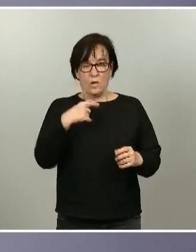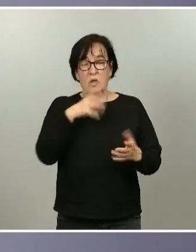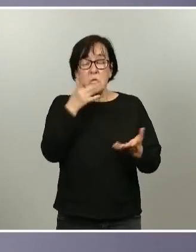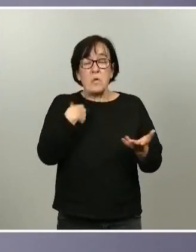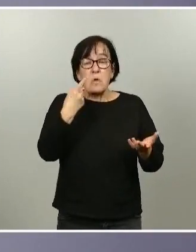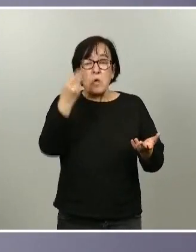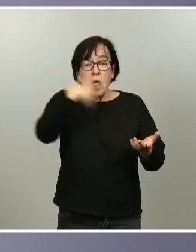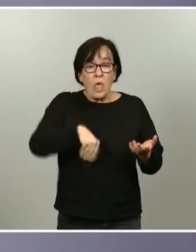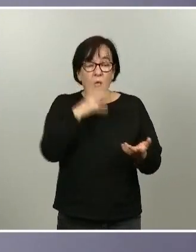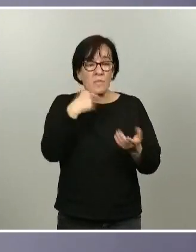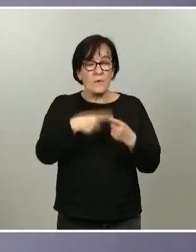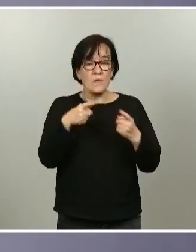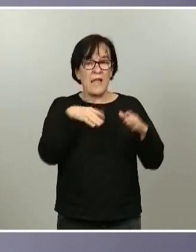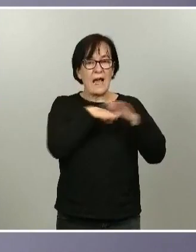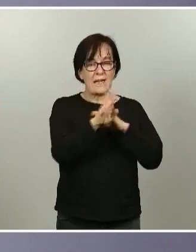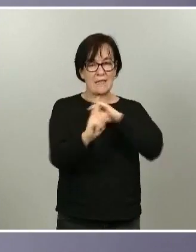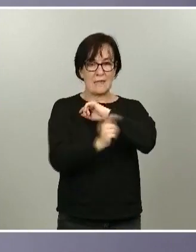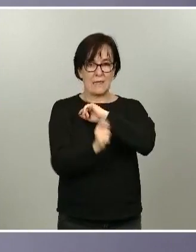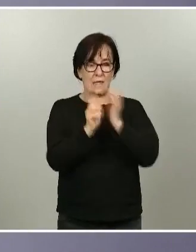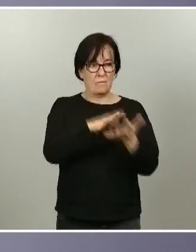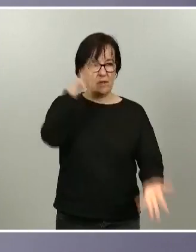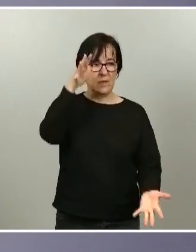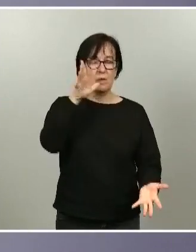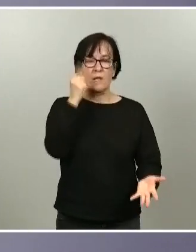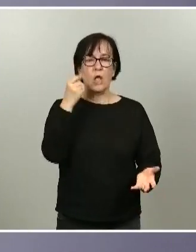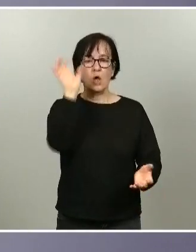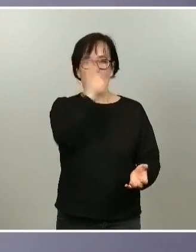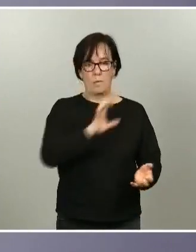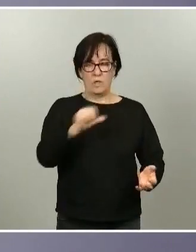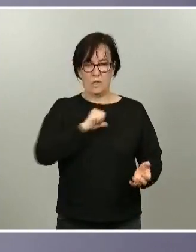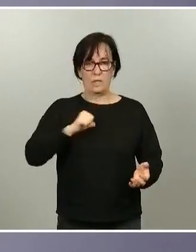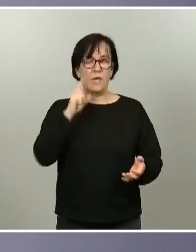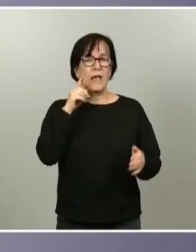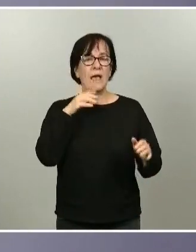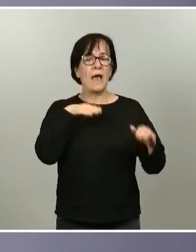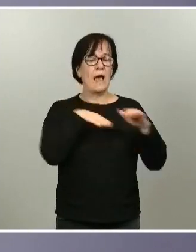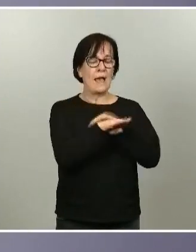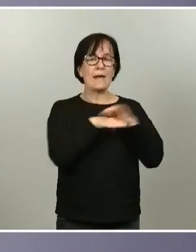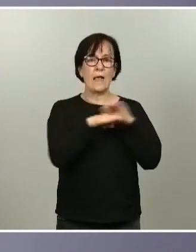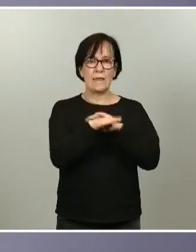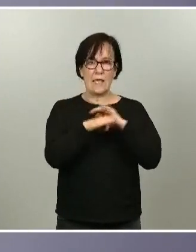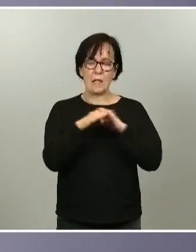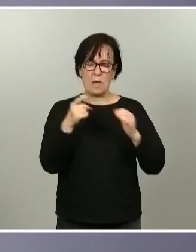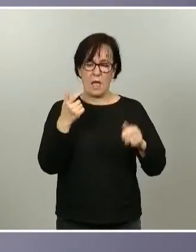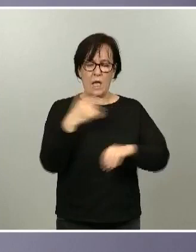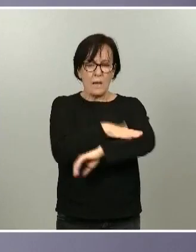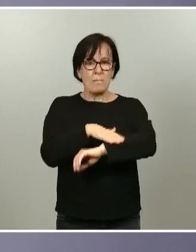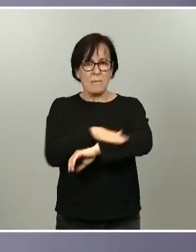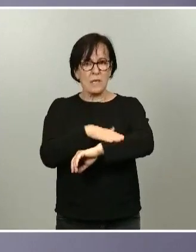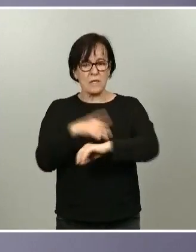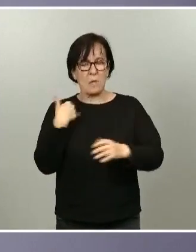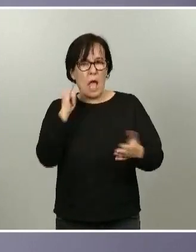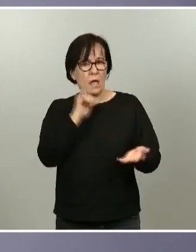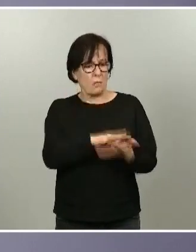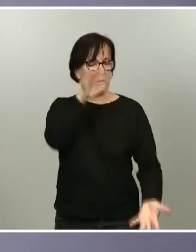la reserva estratégica para abastecimiento de las comunidades y demás. Ya les digo, la reserva estratégica, en principio, el Ministerio sí que tiene una reserva de todos